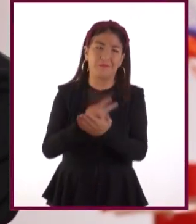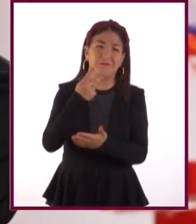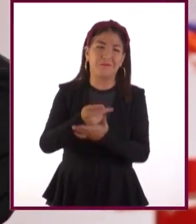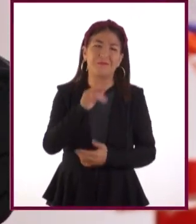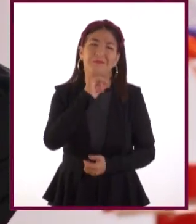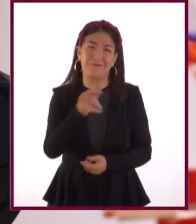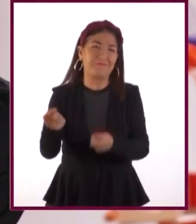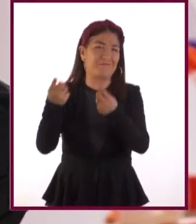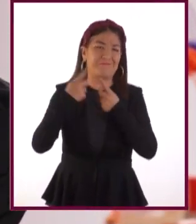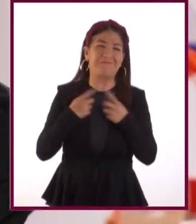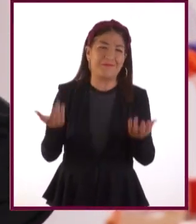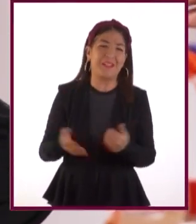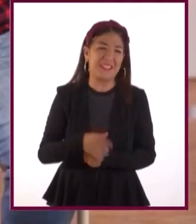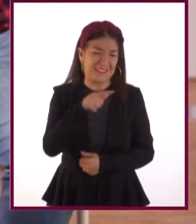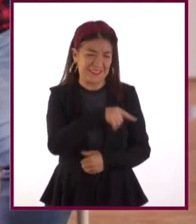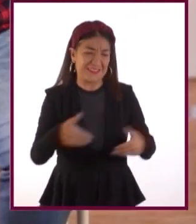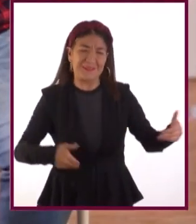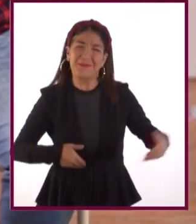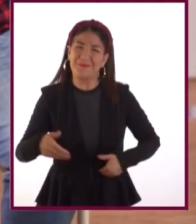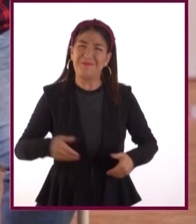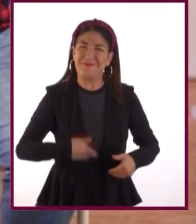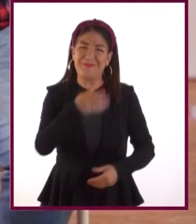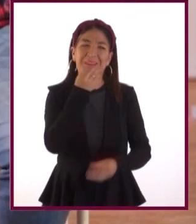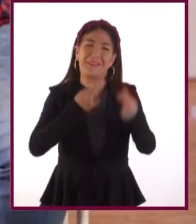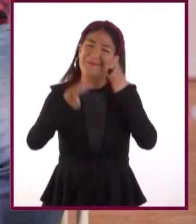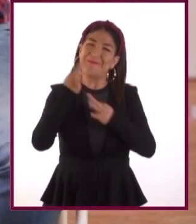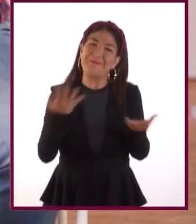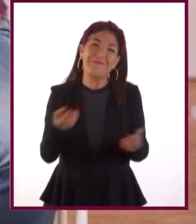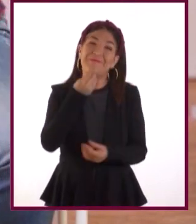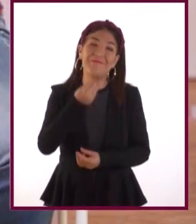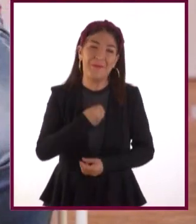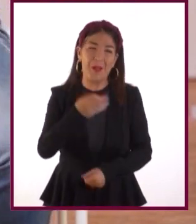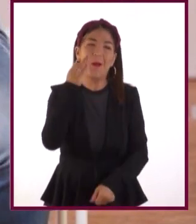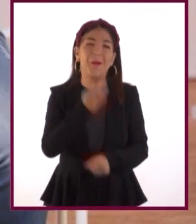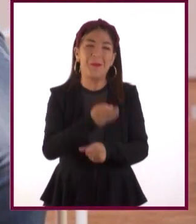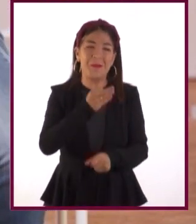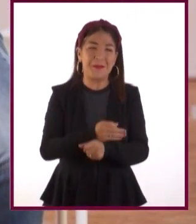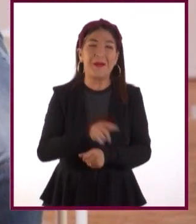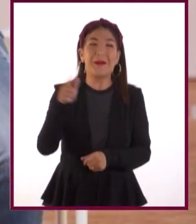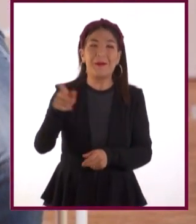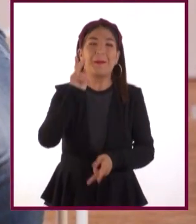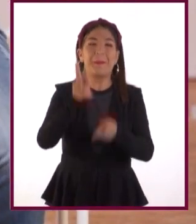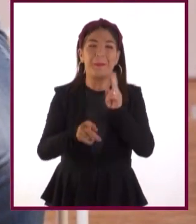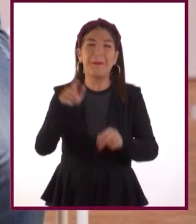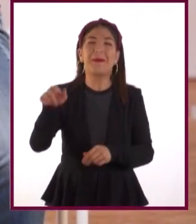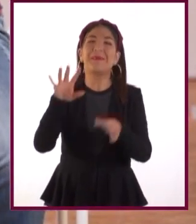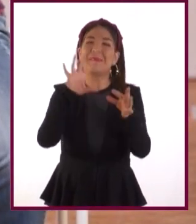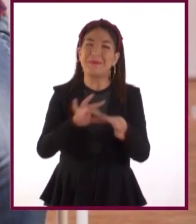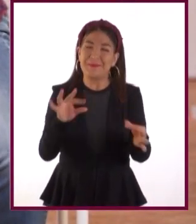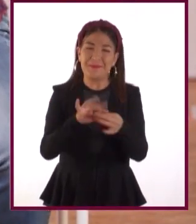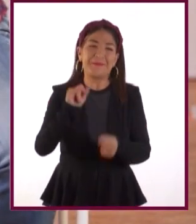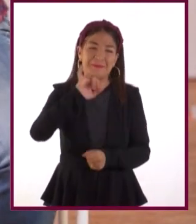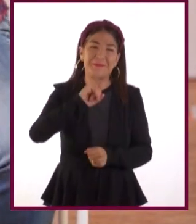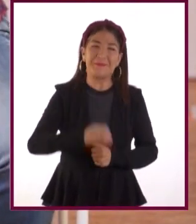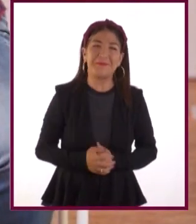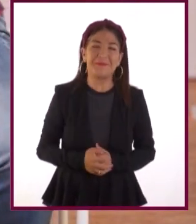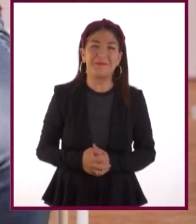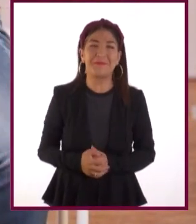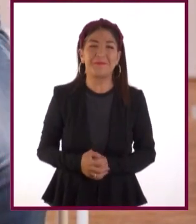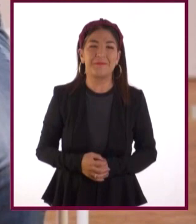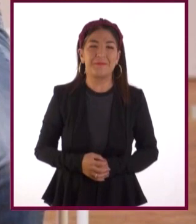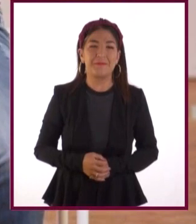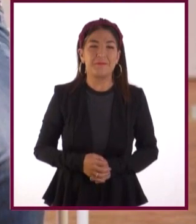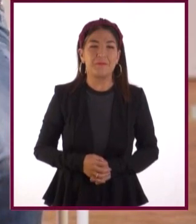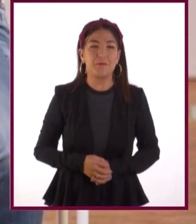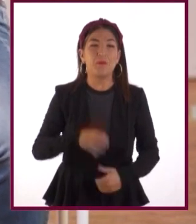sí merezco un premio, ¿eh? Sí, se ve un poquito incómodo esto, pero podemos hacerte pasar un mejor momento si pasamos a lo que